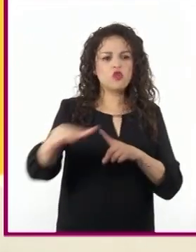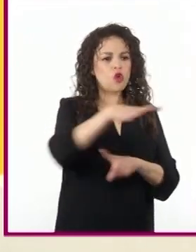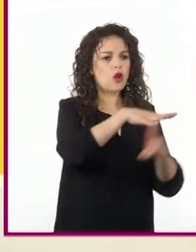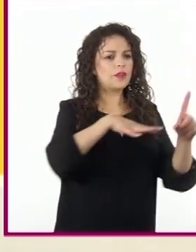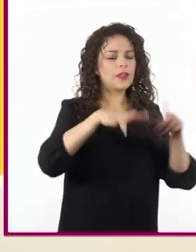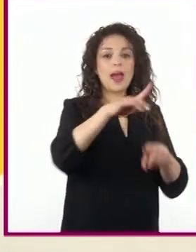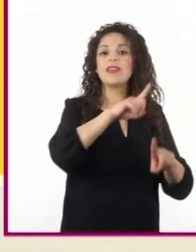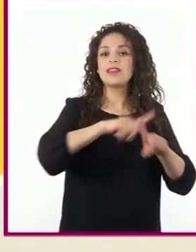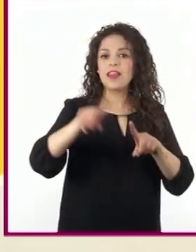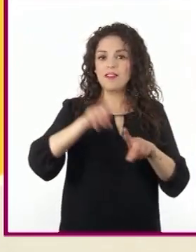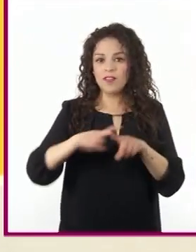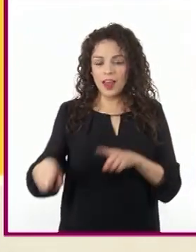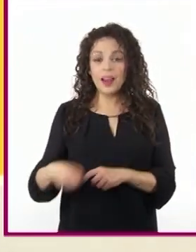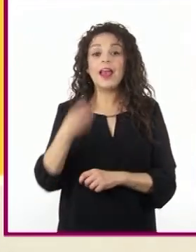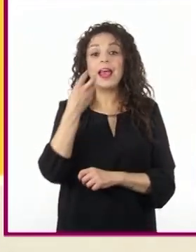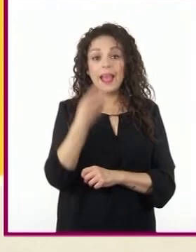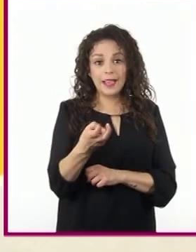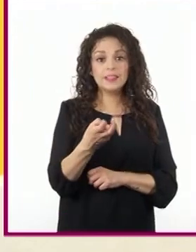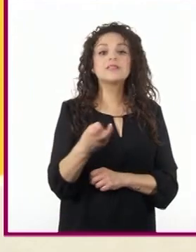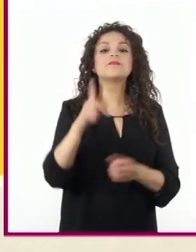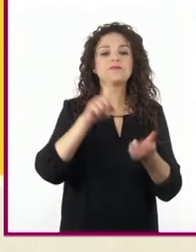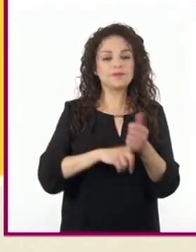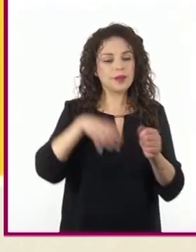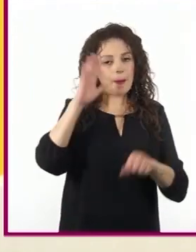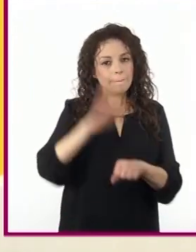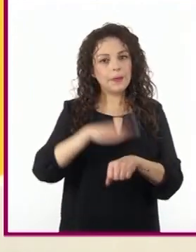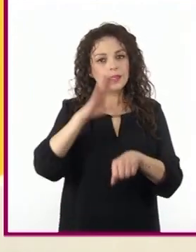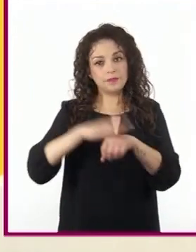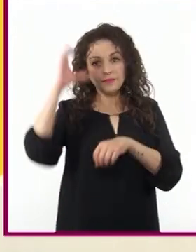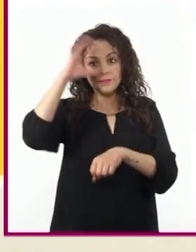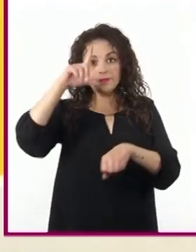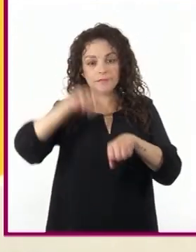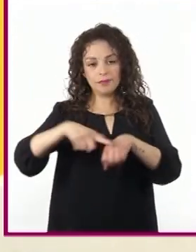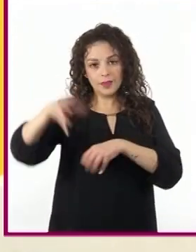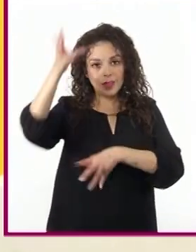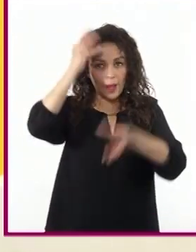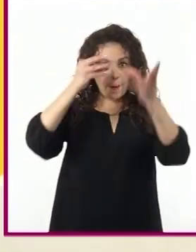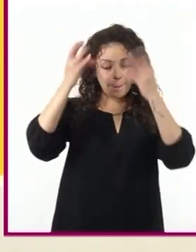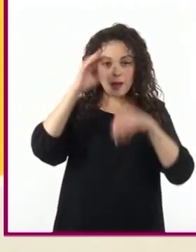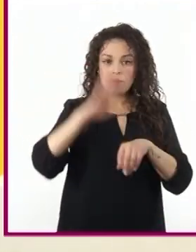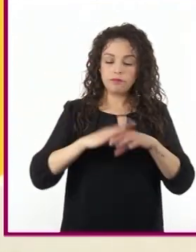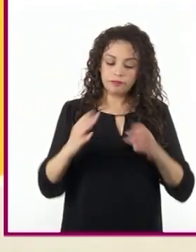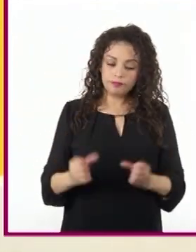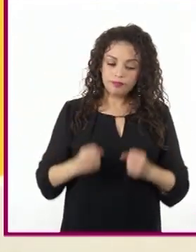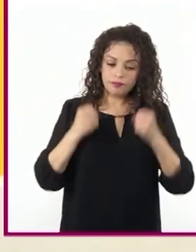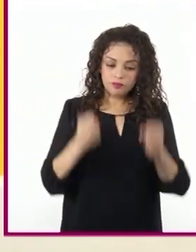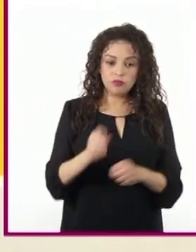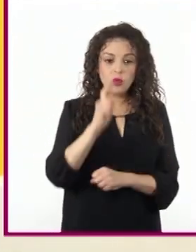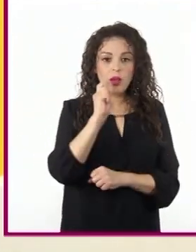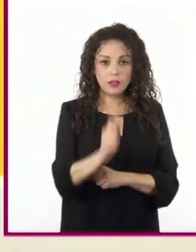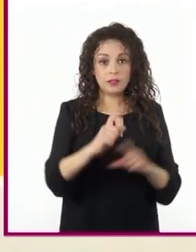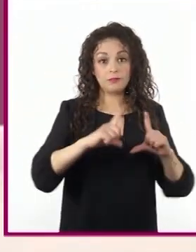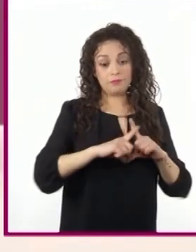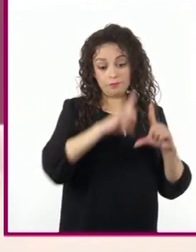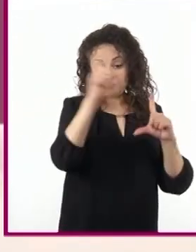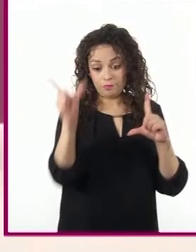conforman identidades que les enriquecen culturalmente hablando y les fortalecen como parte de una nación.